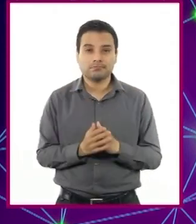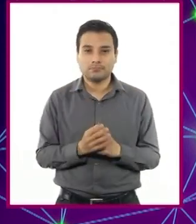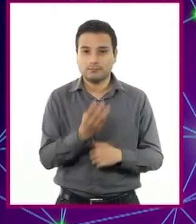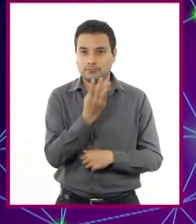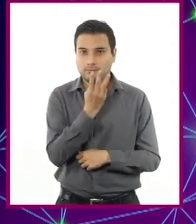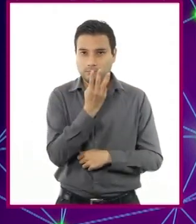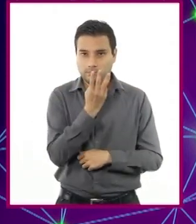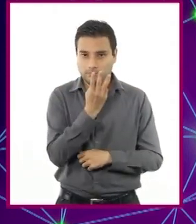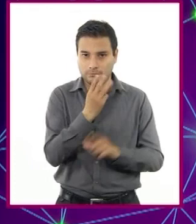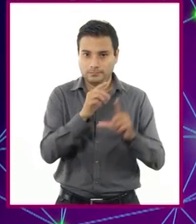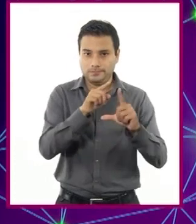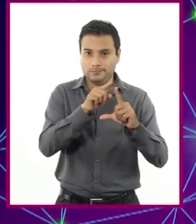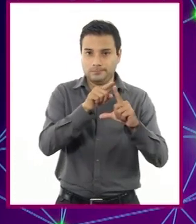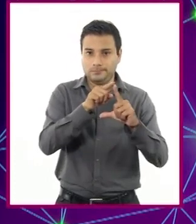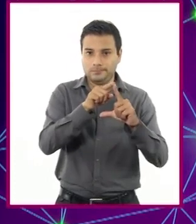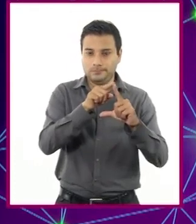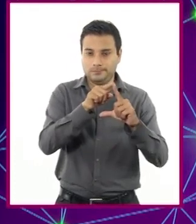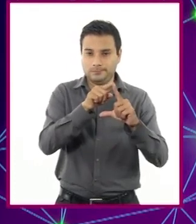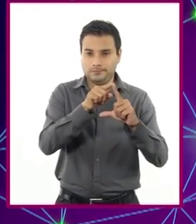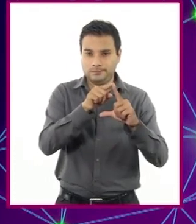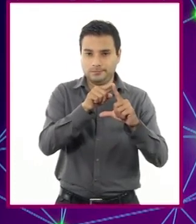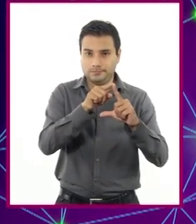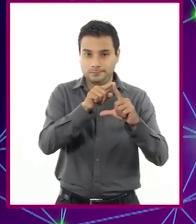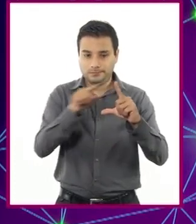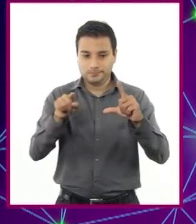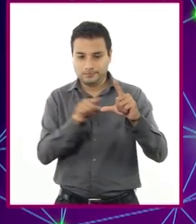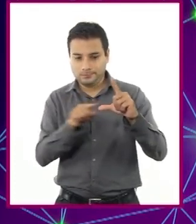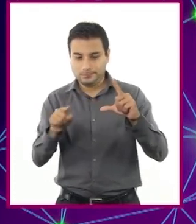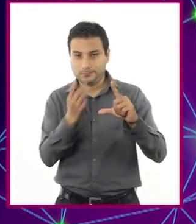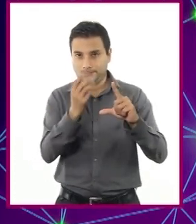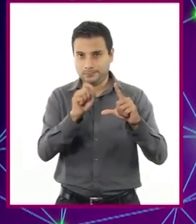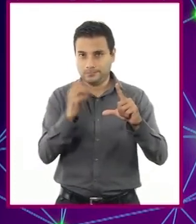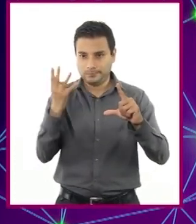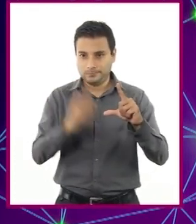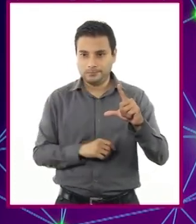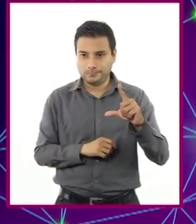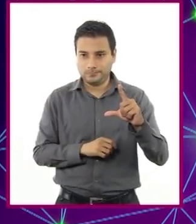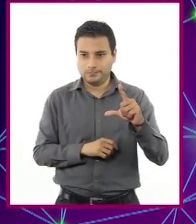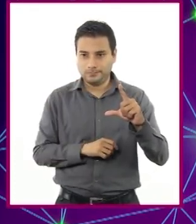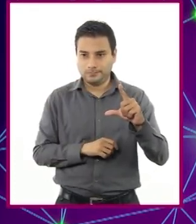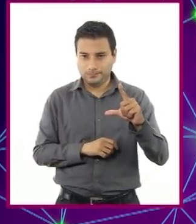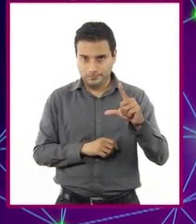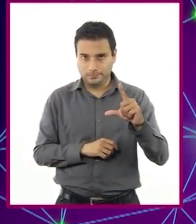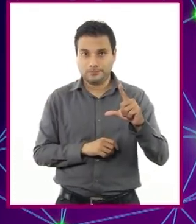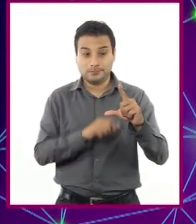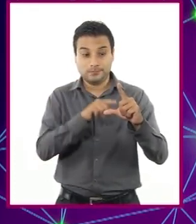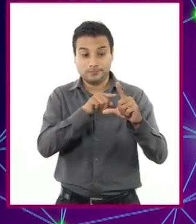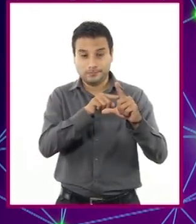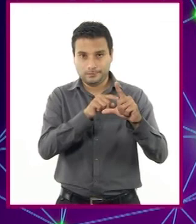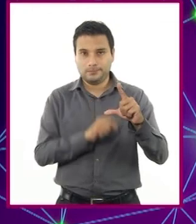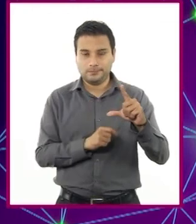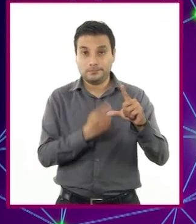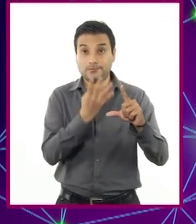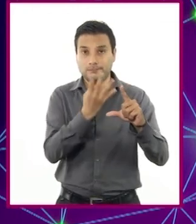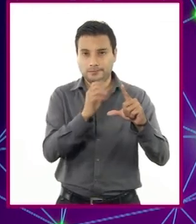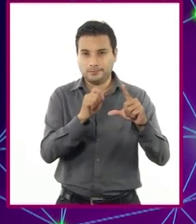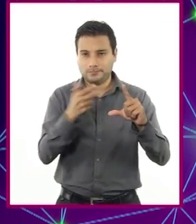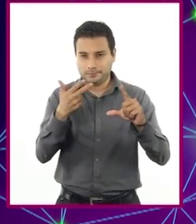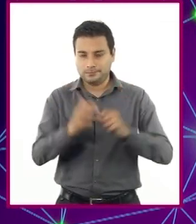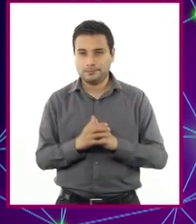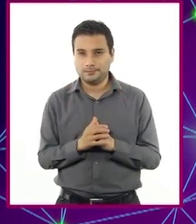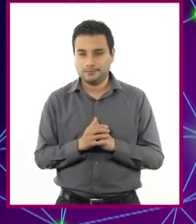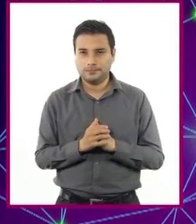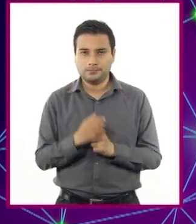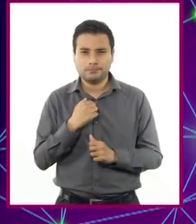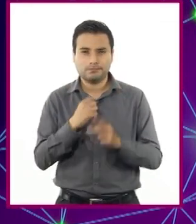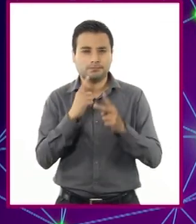3.4 decímetros para los lados iguales y 4.8 decímetros para el lado diferente. Para calcular